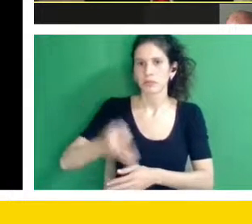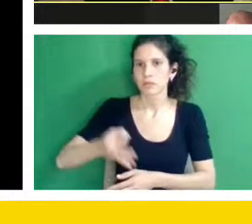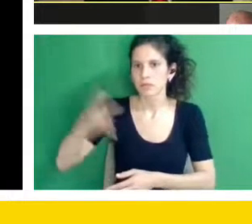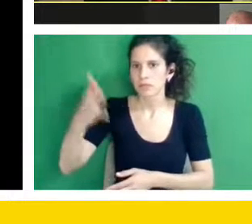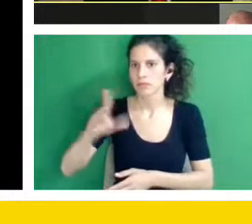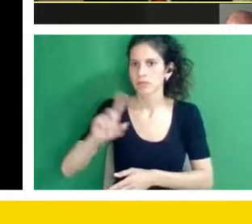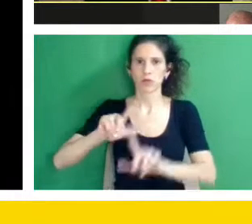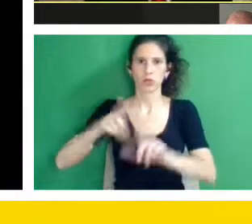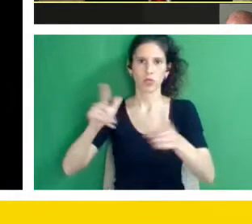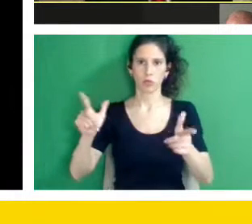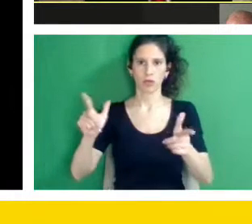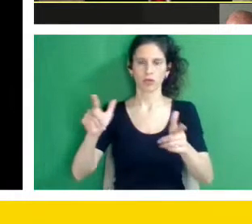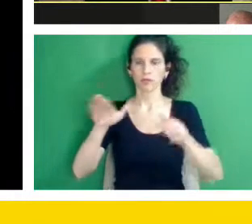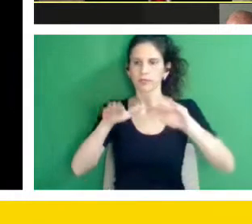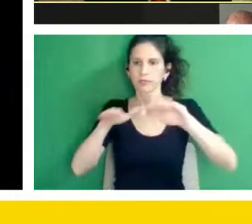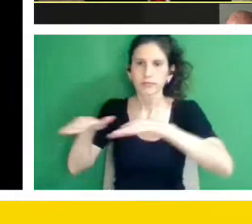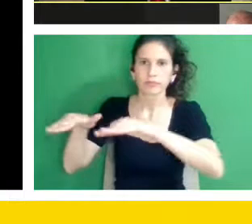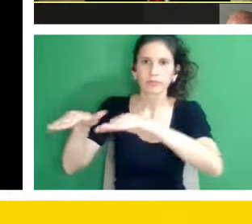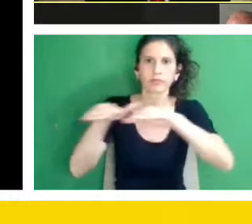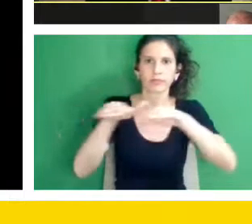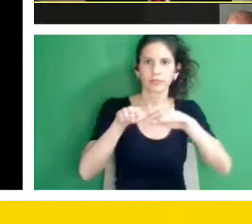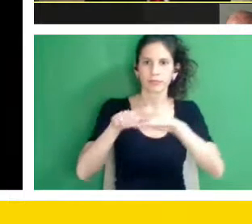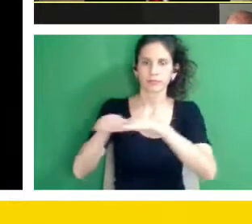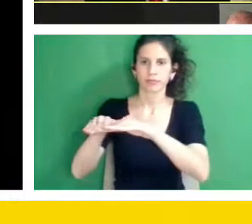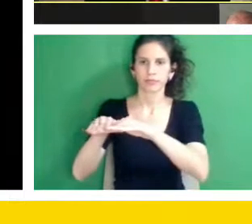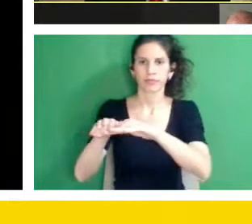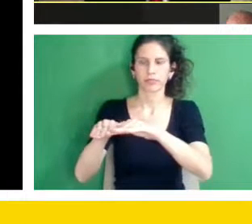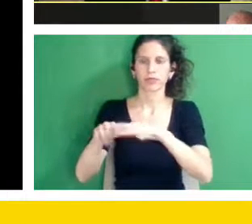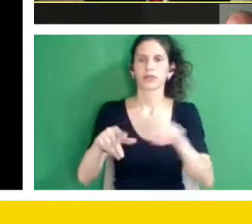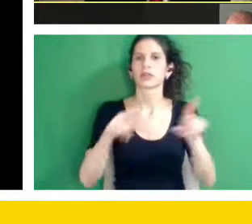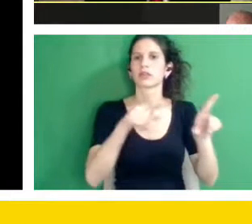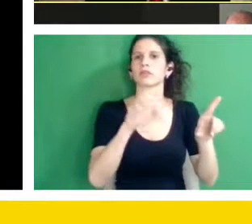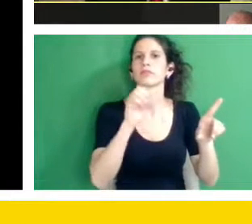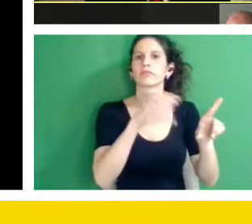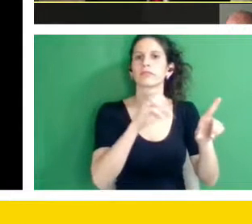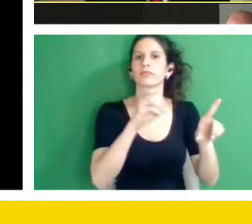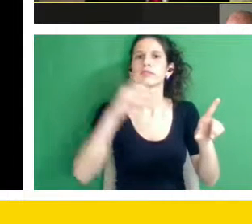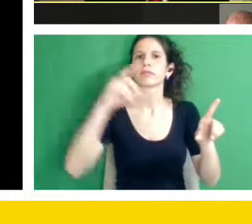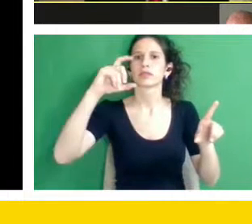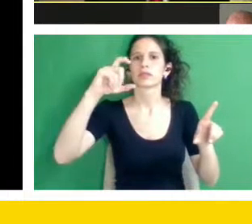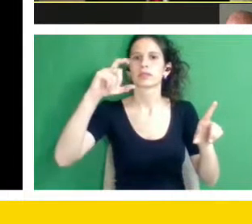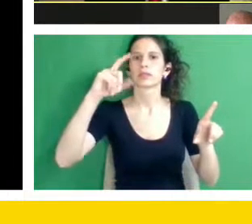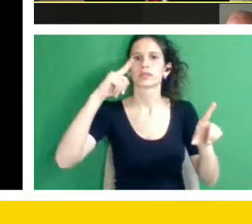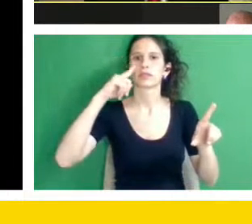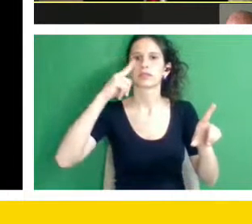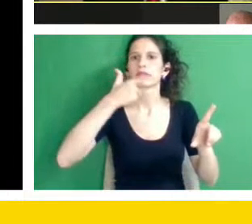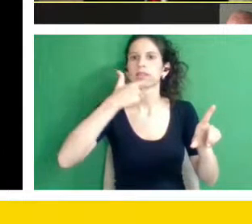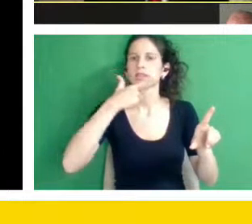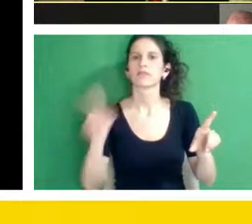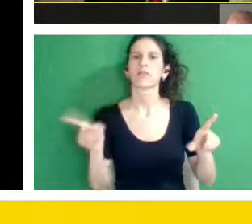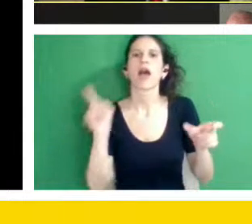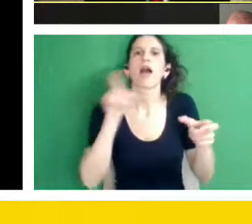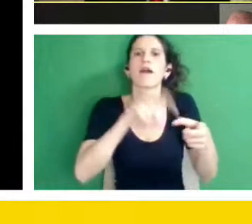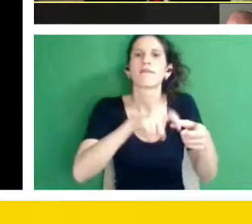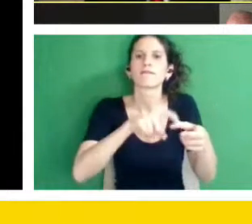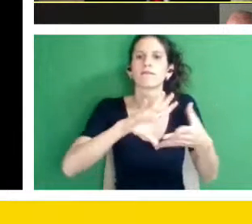Igualmente, para afiliarse al SIS, la persona debe concurrir a una oficina de este servicio. También es